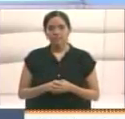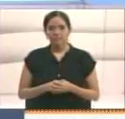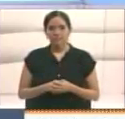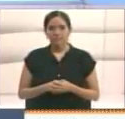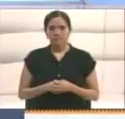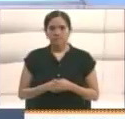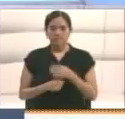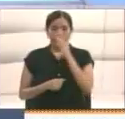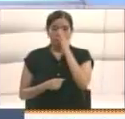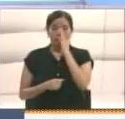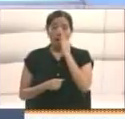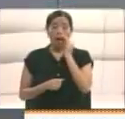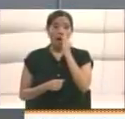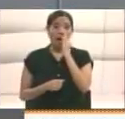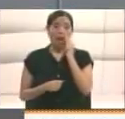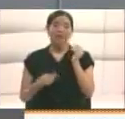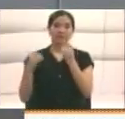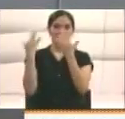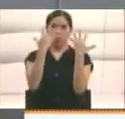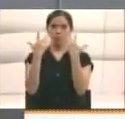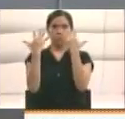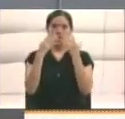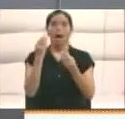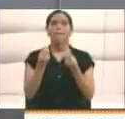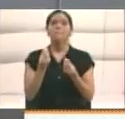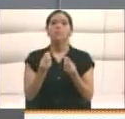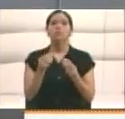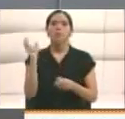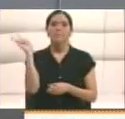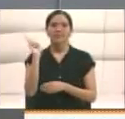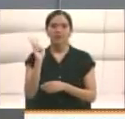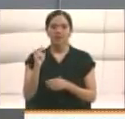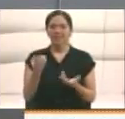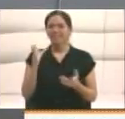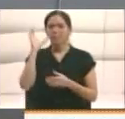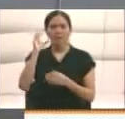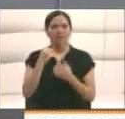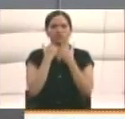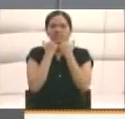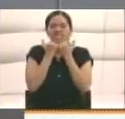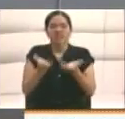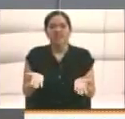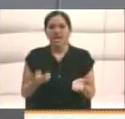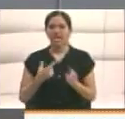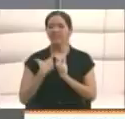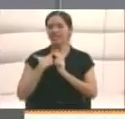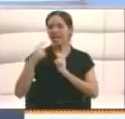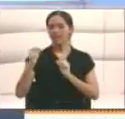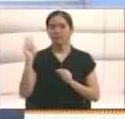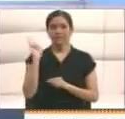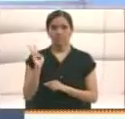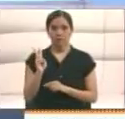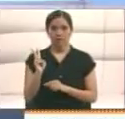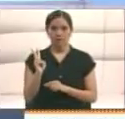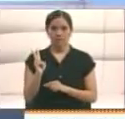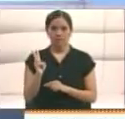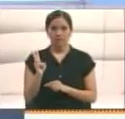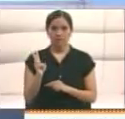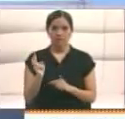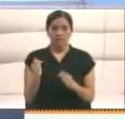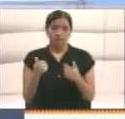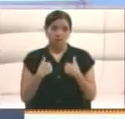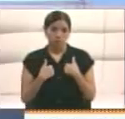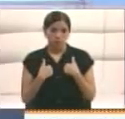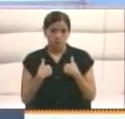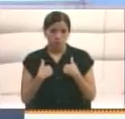que convencieron a muchos venezolanos que este país no servía para nada y que había que irse a este país. ¿Estoy diciendo yo algo falso? Te pregunto